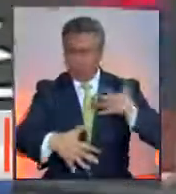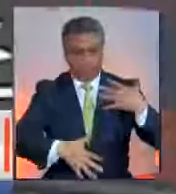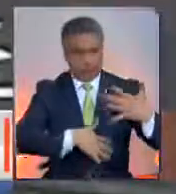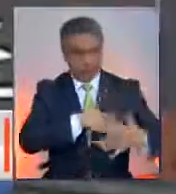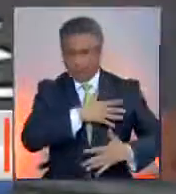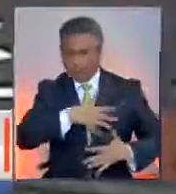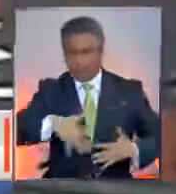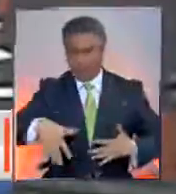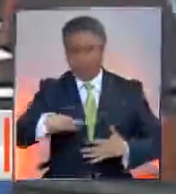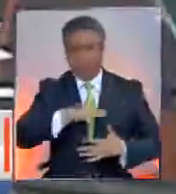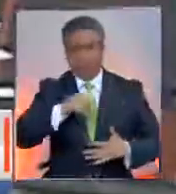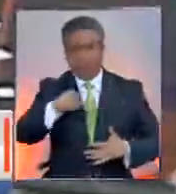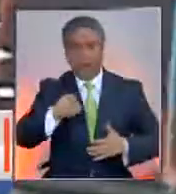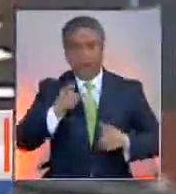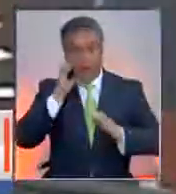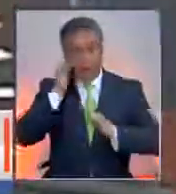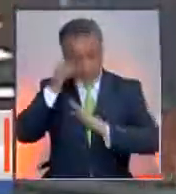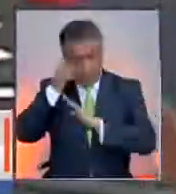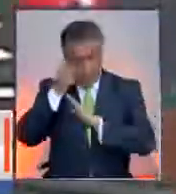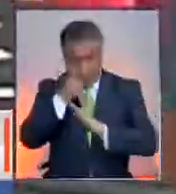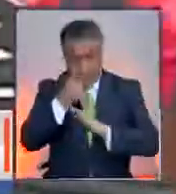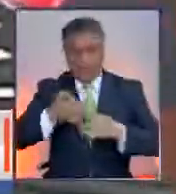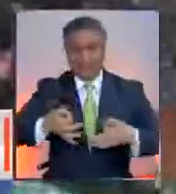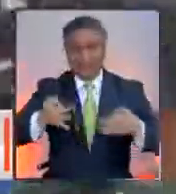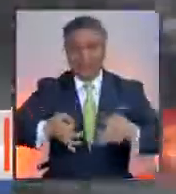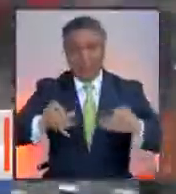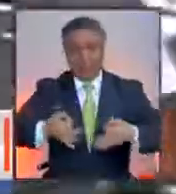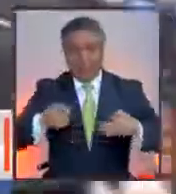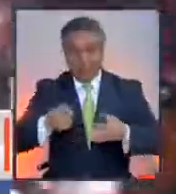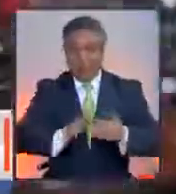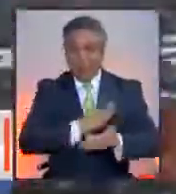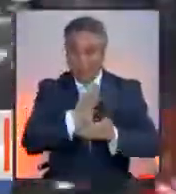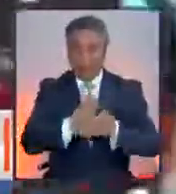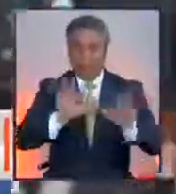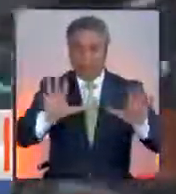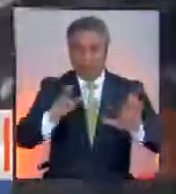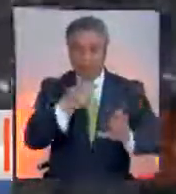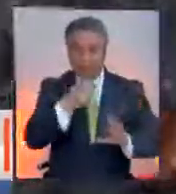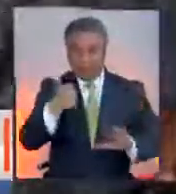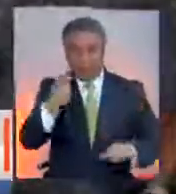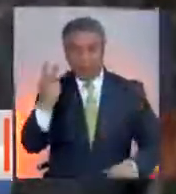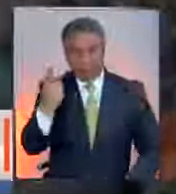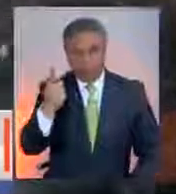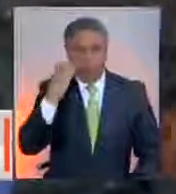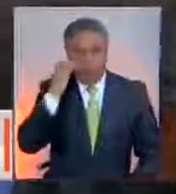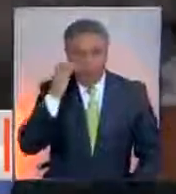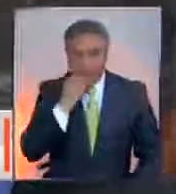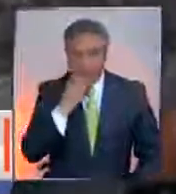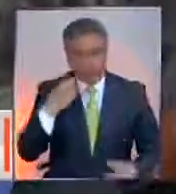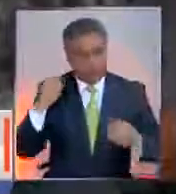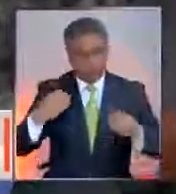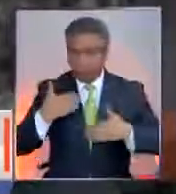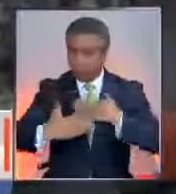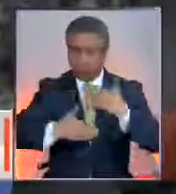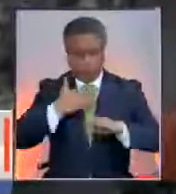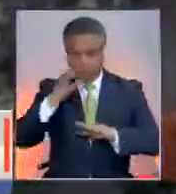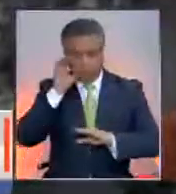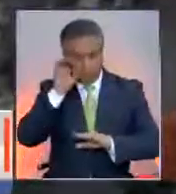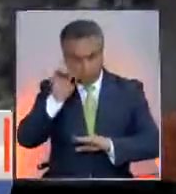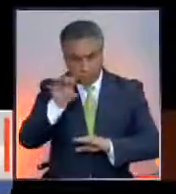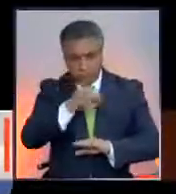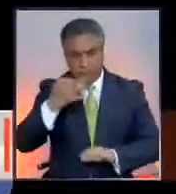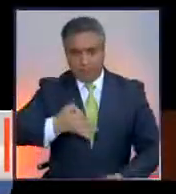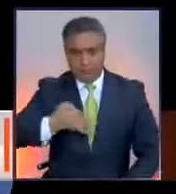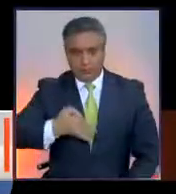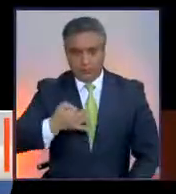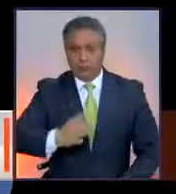La cámara de seguridad de Pedro Monco Las Heras hasta las 10:26 del 21 de mayo funcionaba a la perfección en Valparaíso, hasta